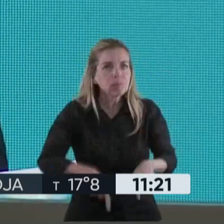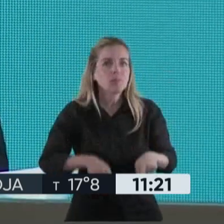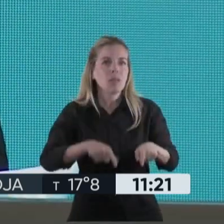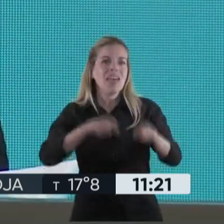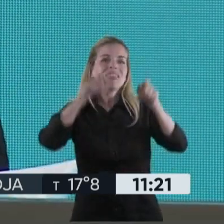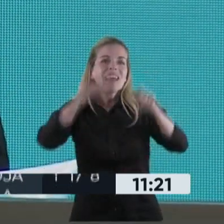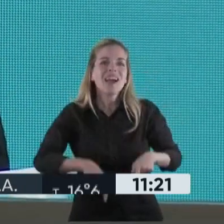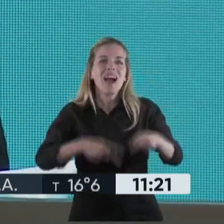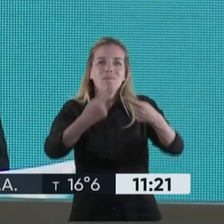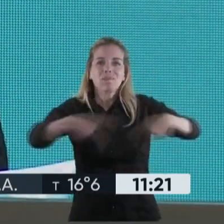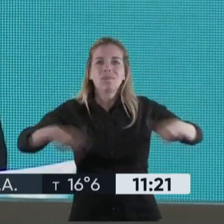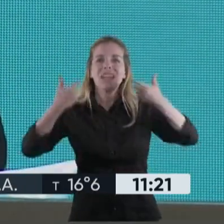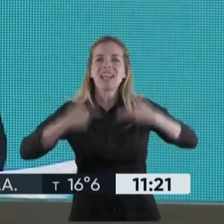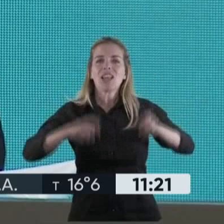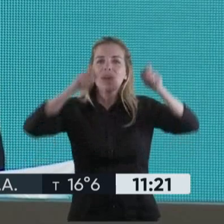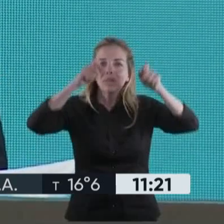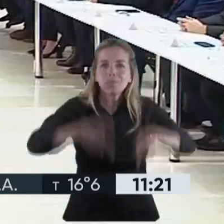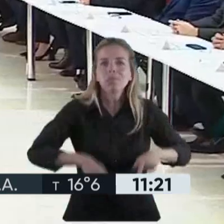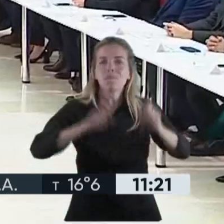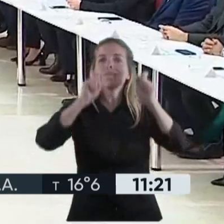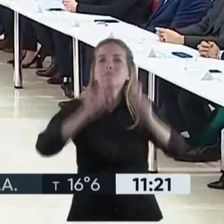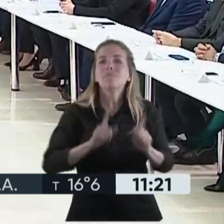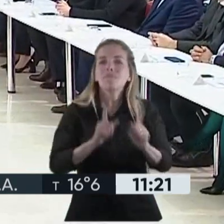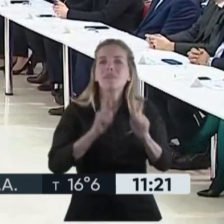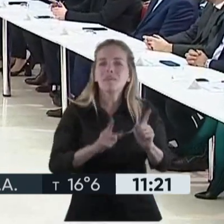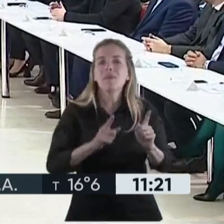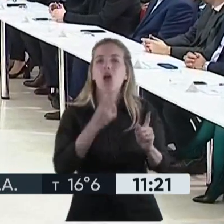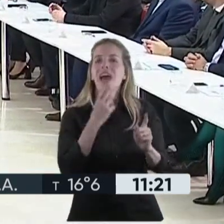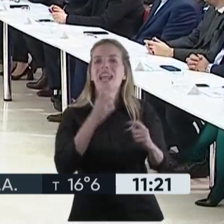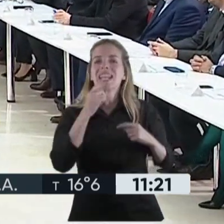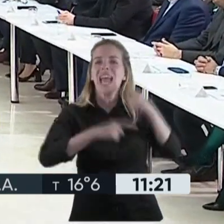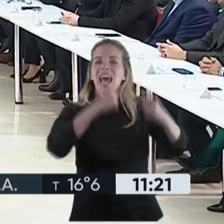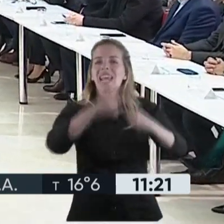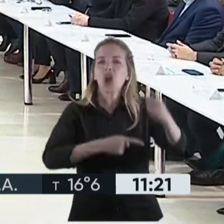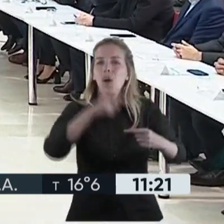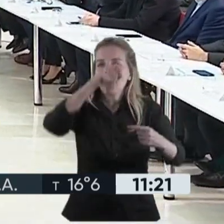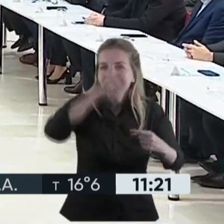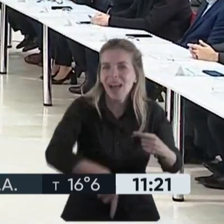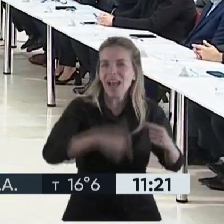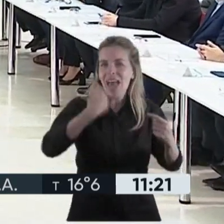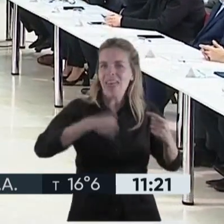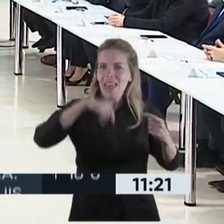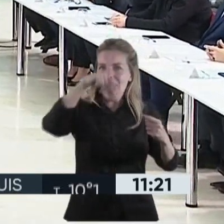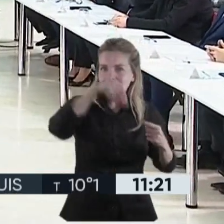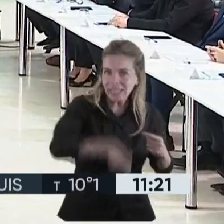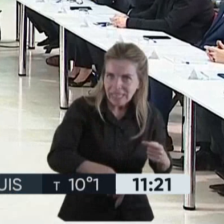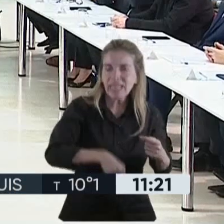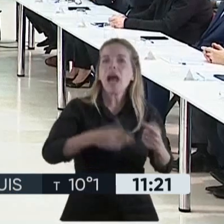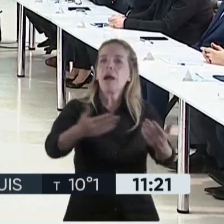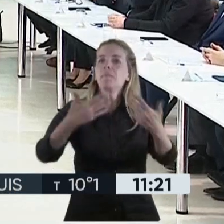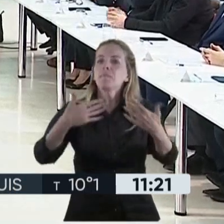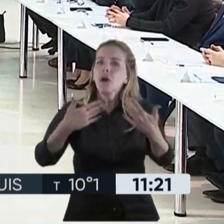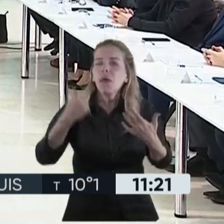recursos naturales, desarrollar las energías renovables, poder transportar nuestros recursos hacia los